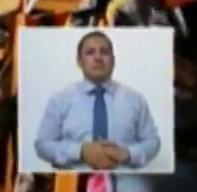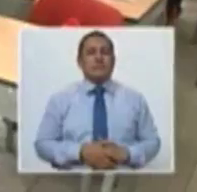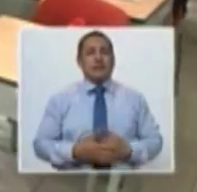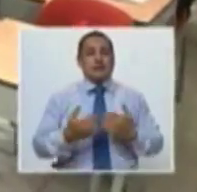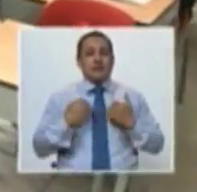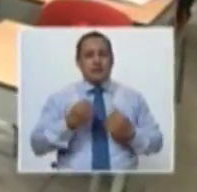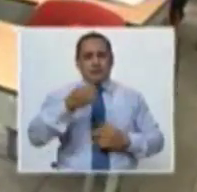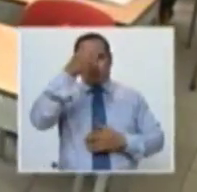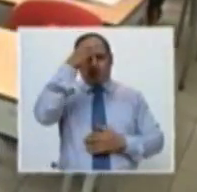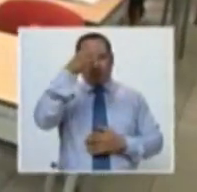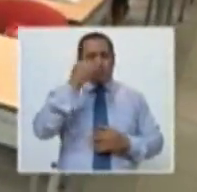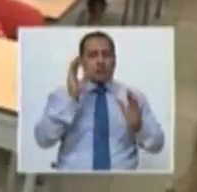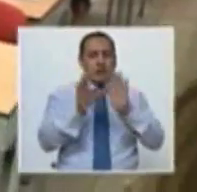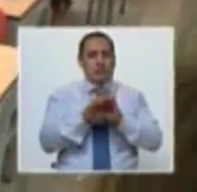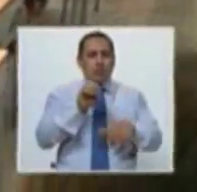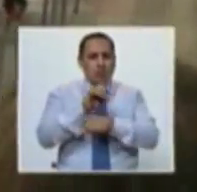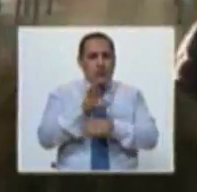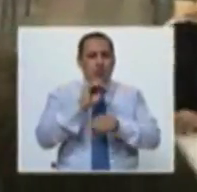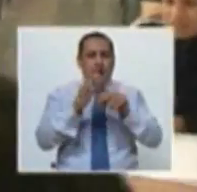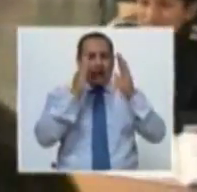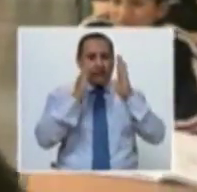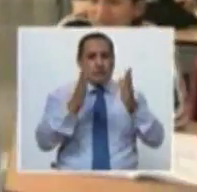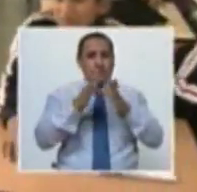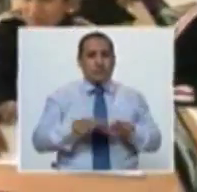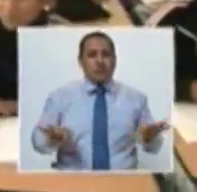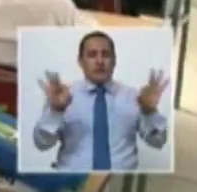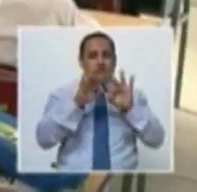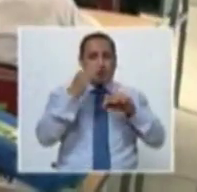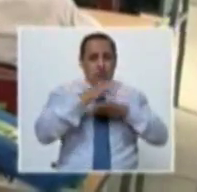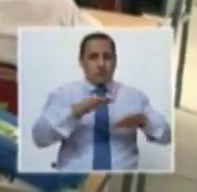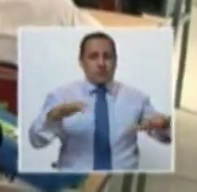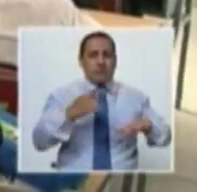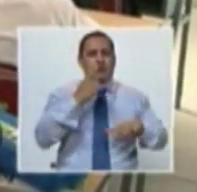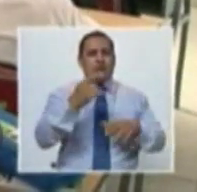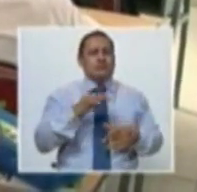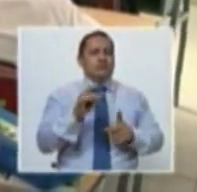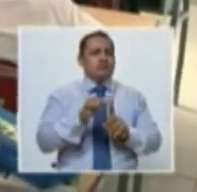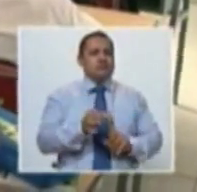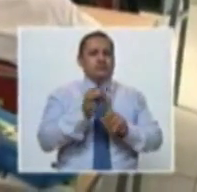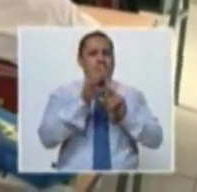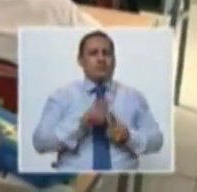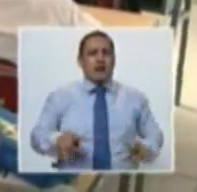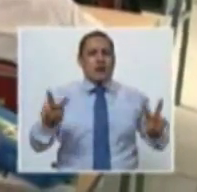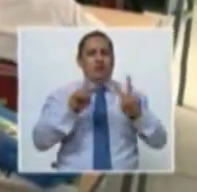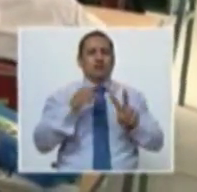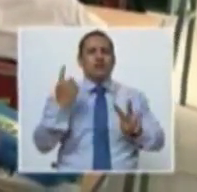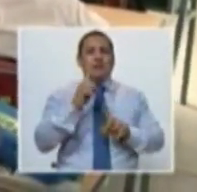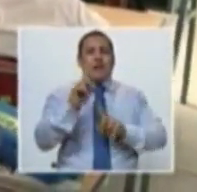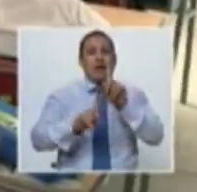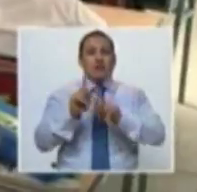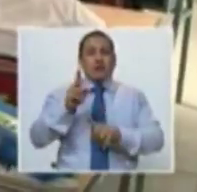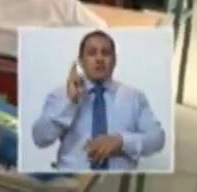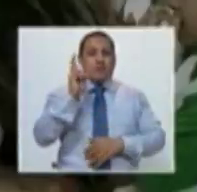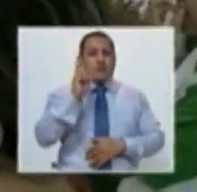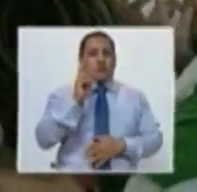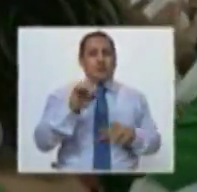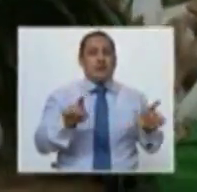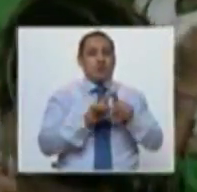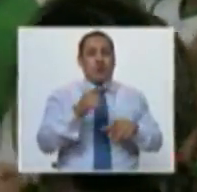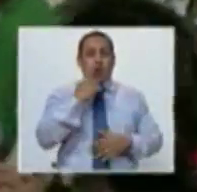Tener la capacidad de generar atención e interés es un don que se presenta y desarrolla solo en algunos.